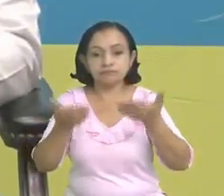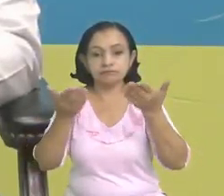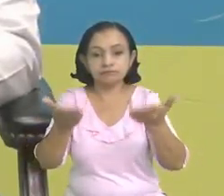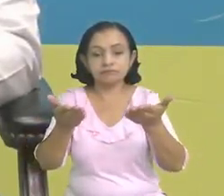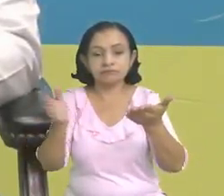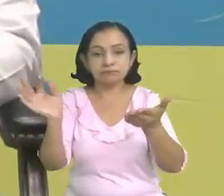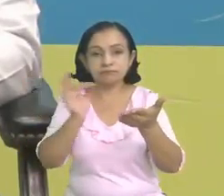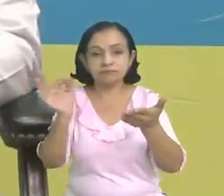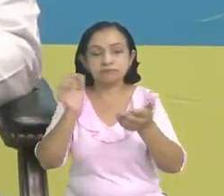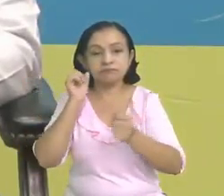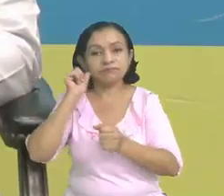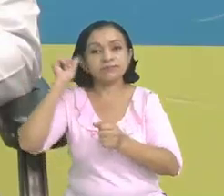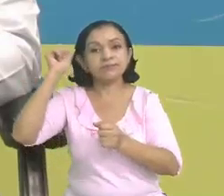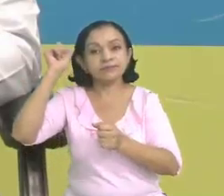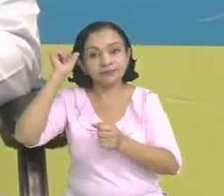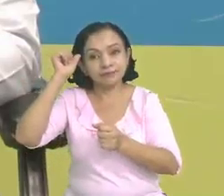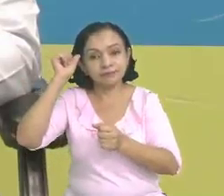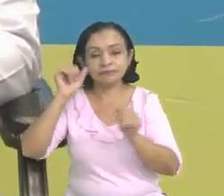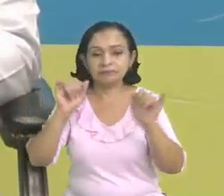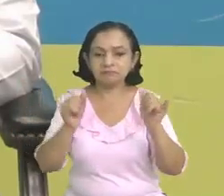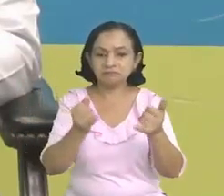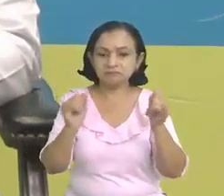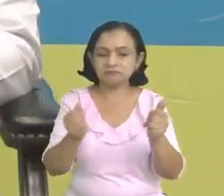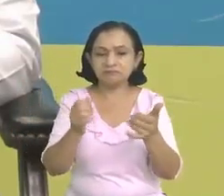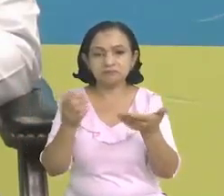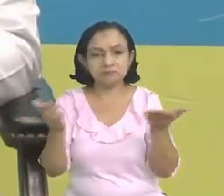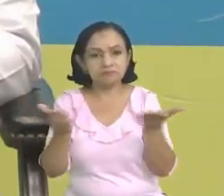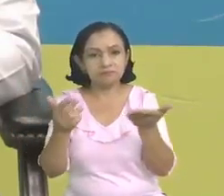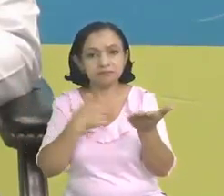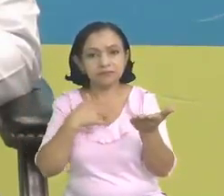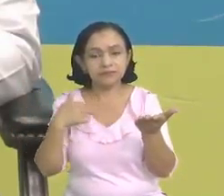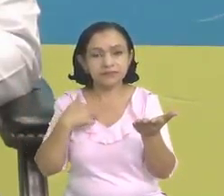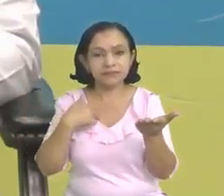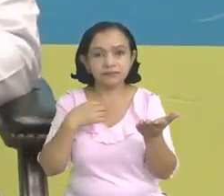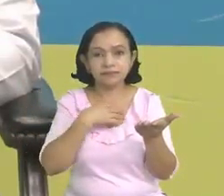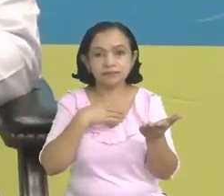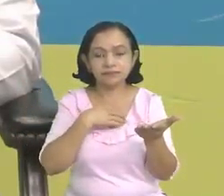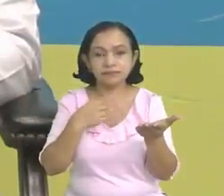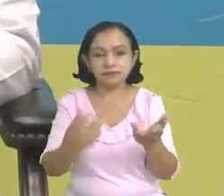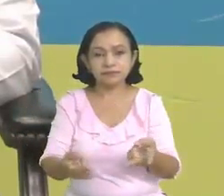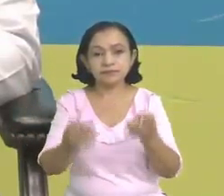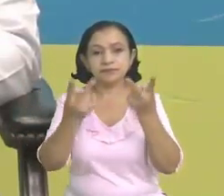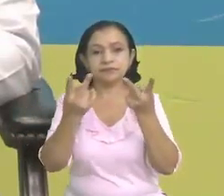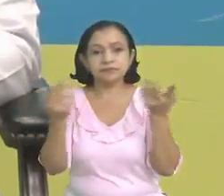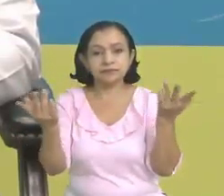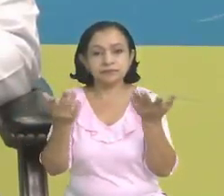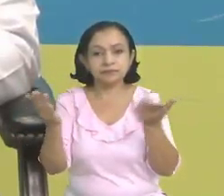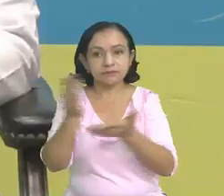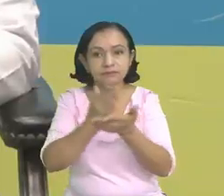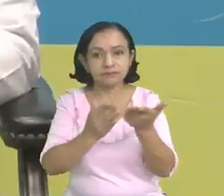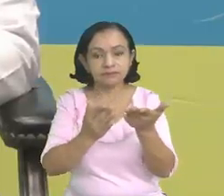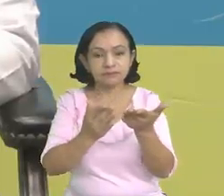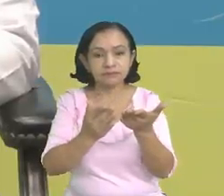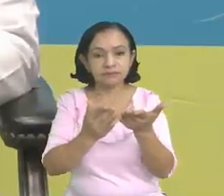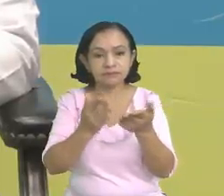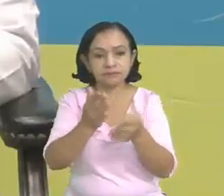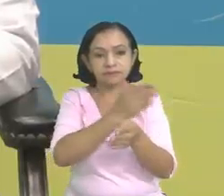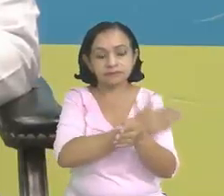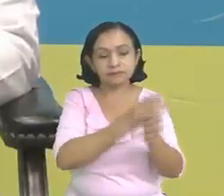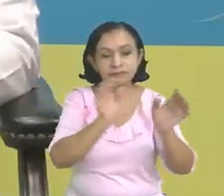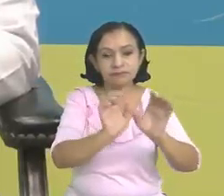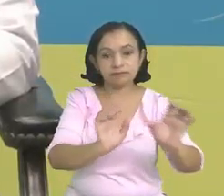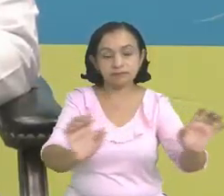la medida que somos adultos. A ver, ¿de qué jugamos los adultos? ¿Qué medidas hacemos para tener calidad de vida? Muchas veces hábitos adquiridos desde la